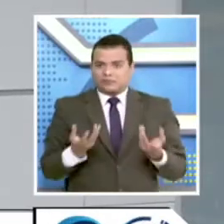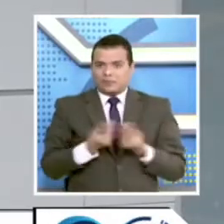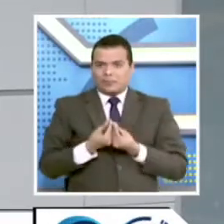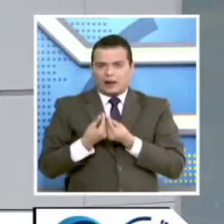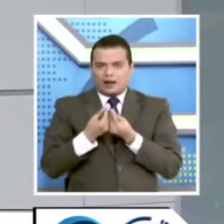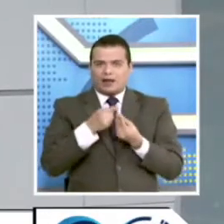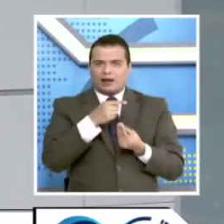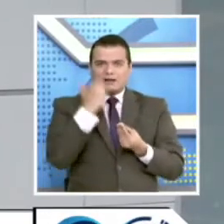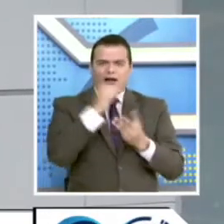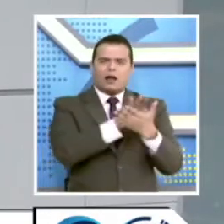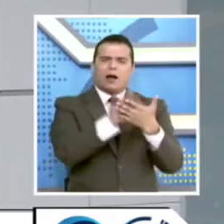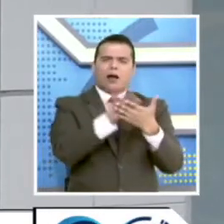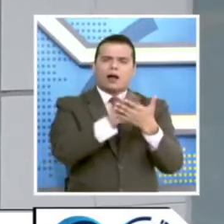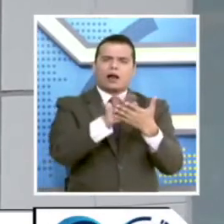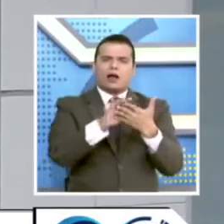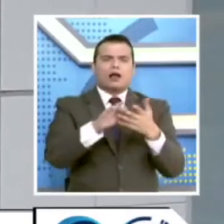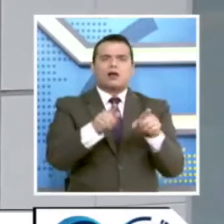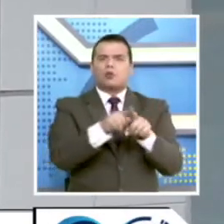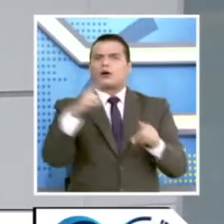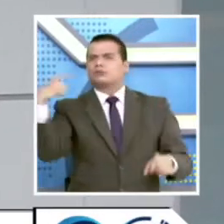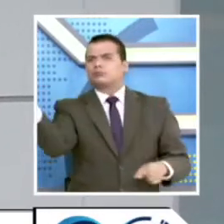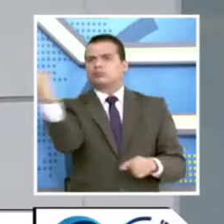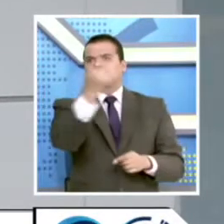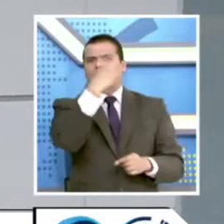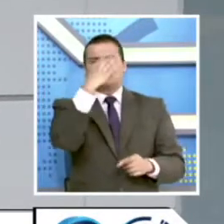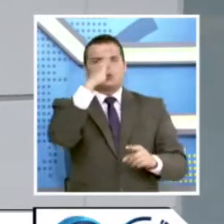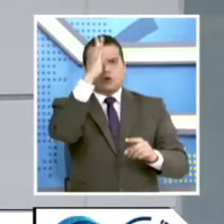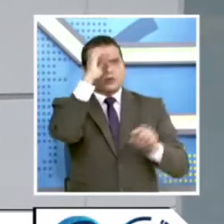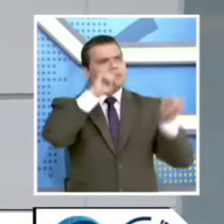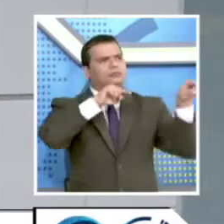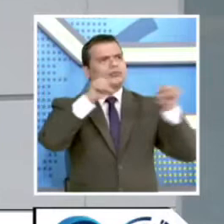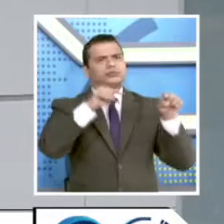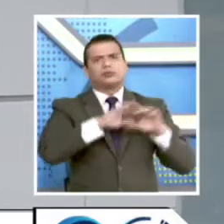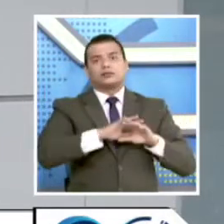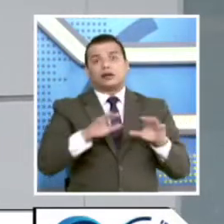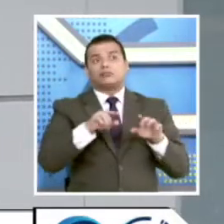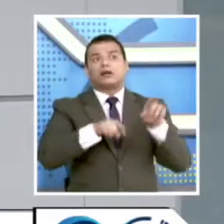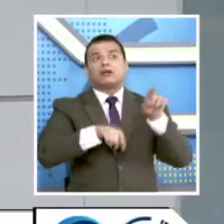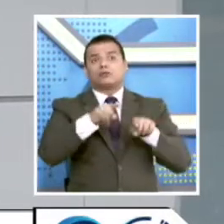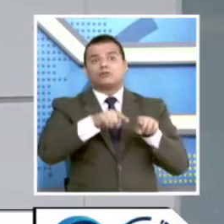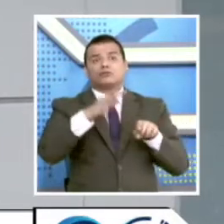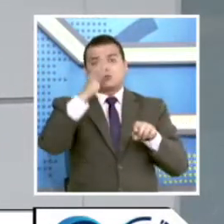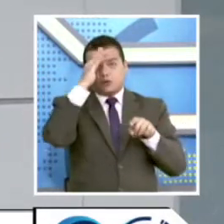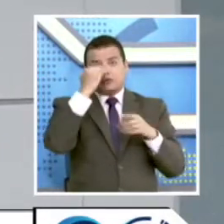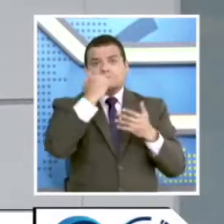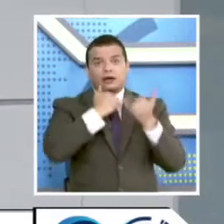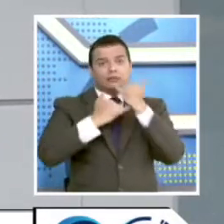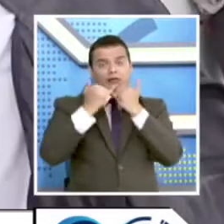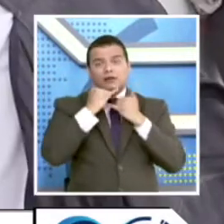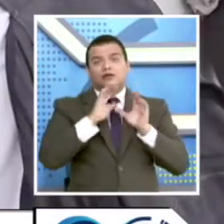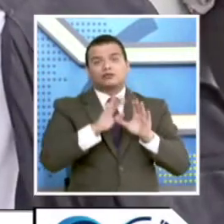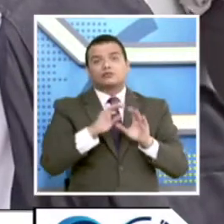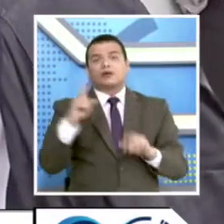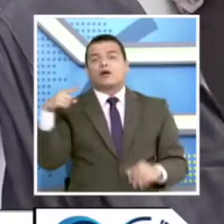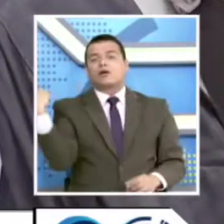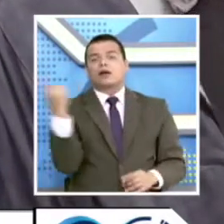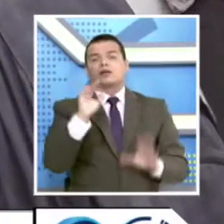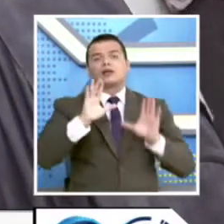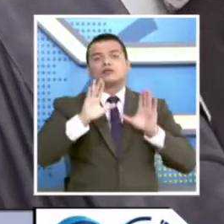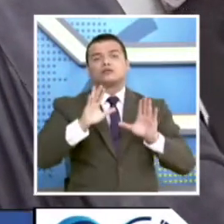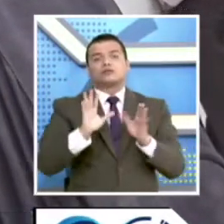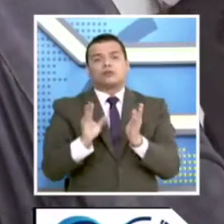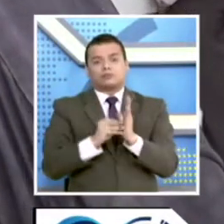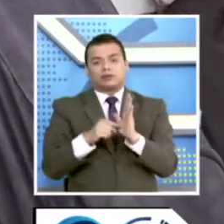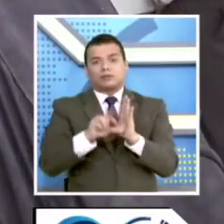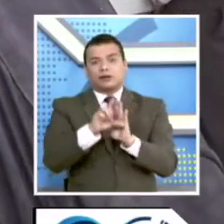Cali iba un poco generalizada, probablemente hubo hallazgos en alguna otra institución y se generalizó y eso involucró